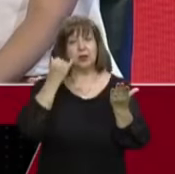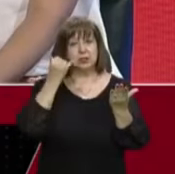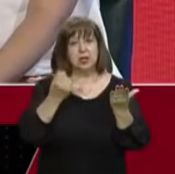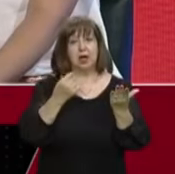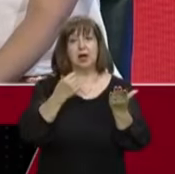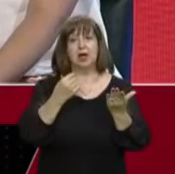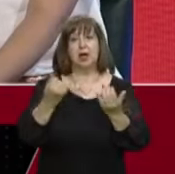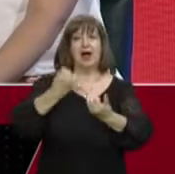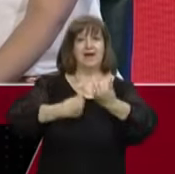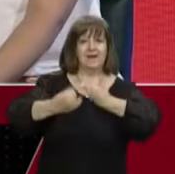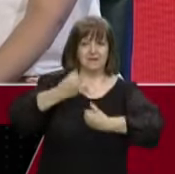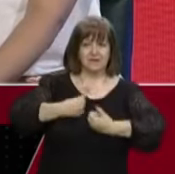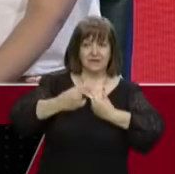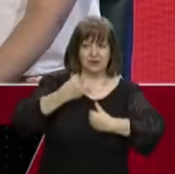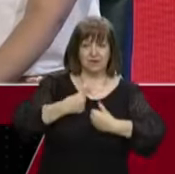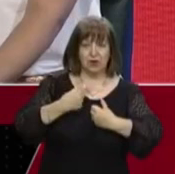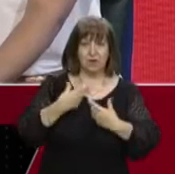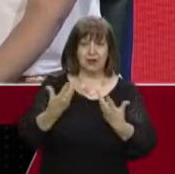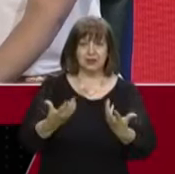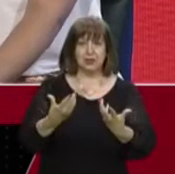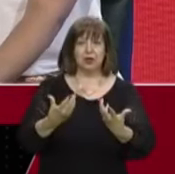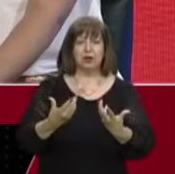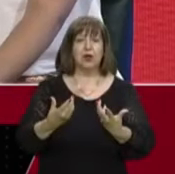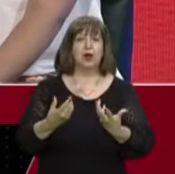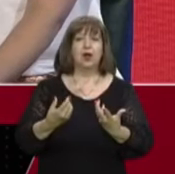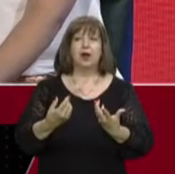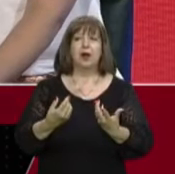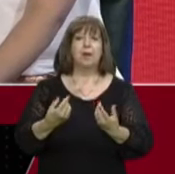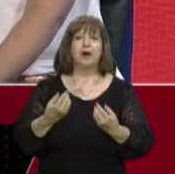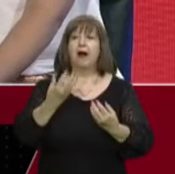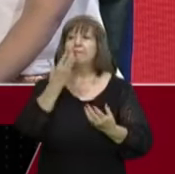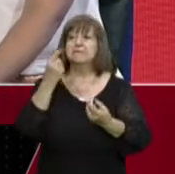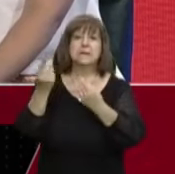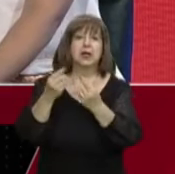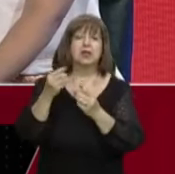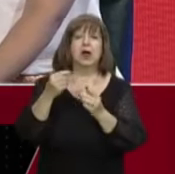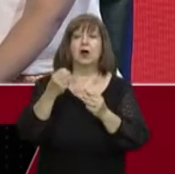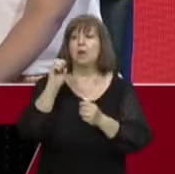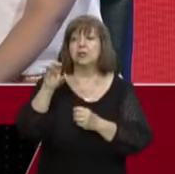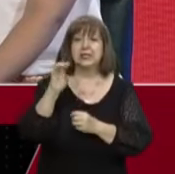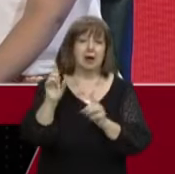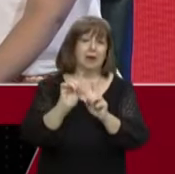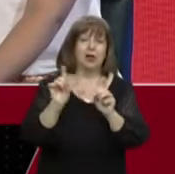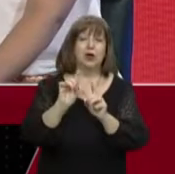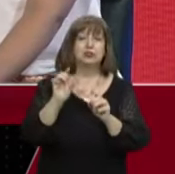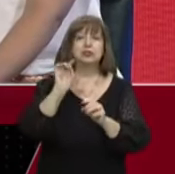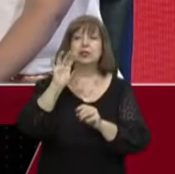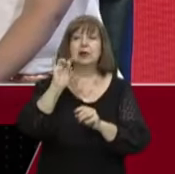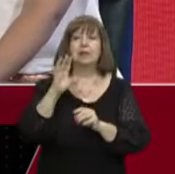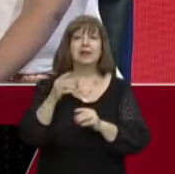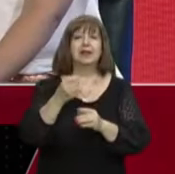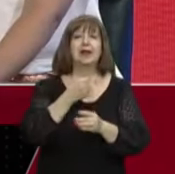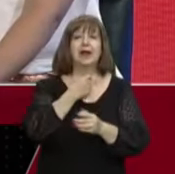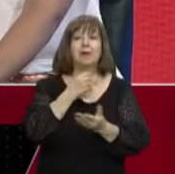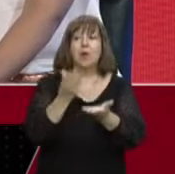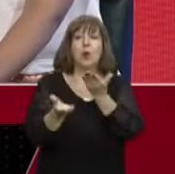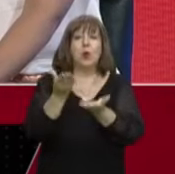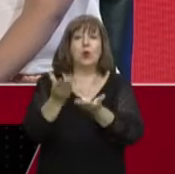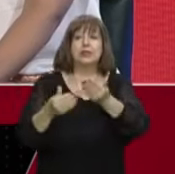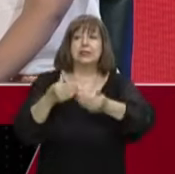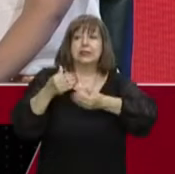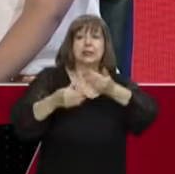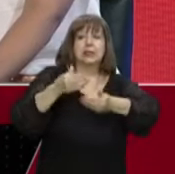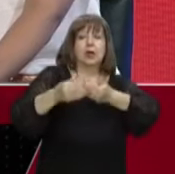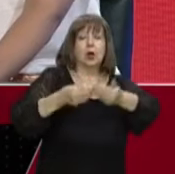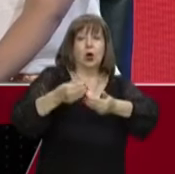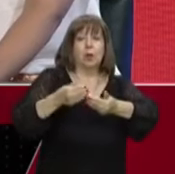dé información apenas haya, no porque queremos saber ni la identidad ni nada, sino porque queremos saber cómo avanzan este